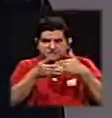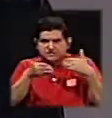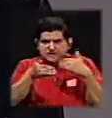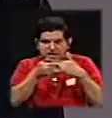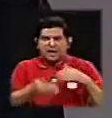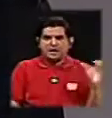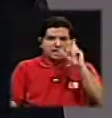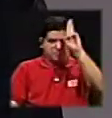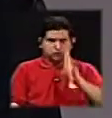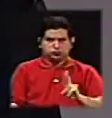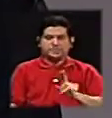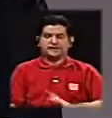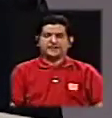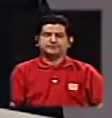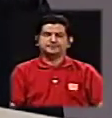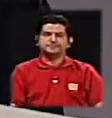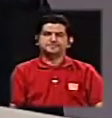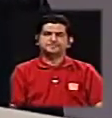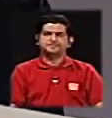Rica.